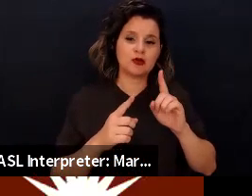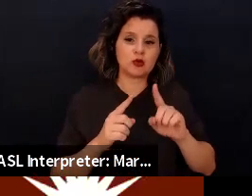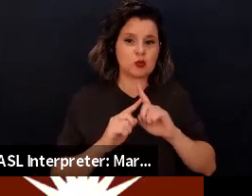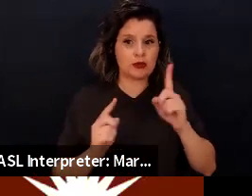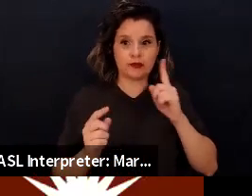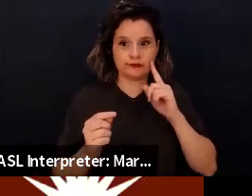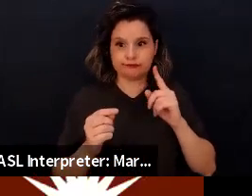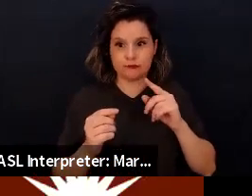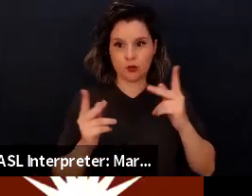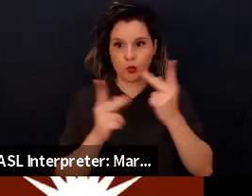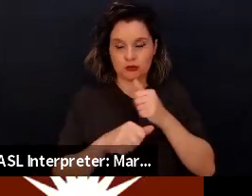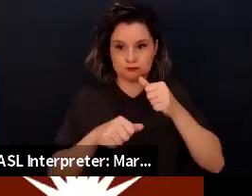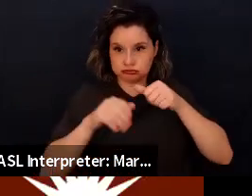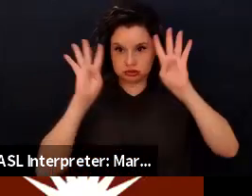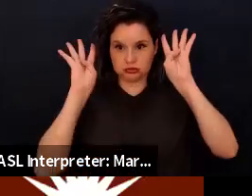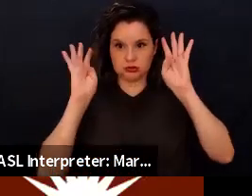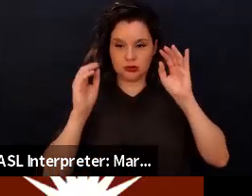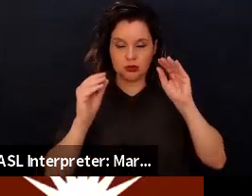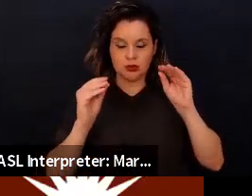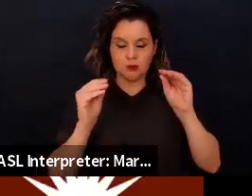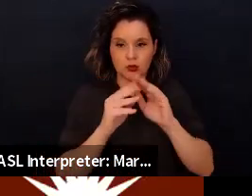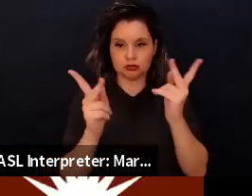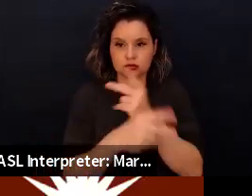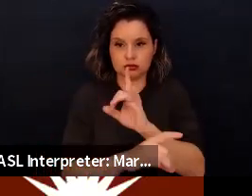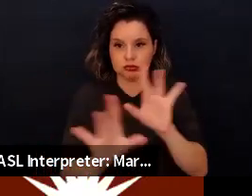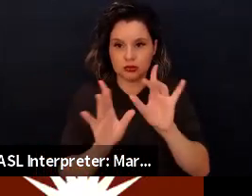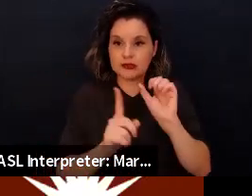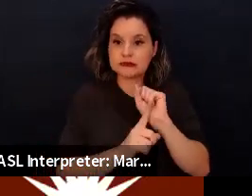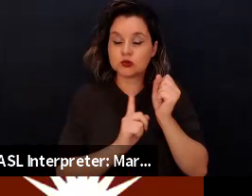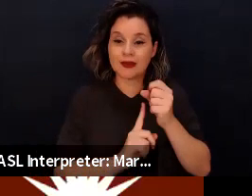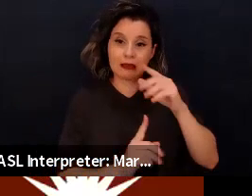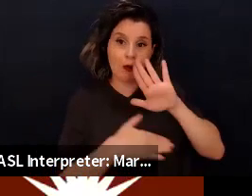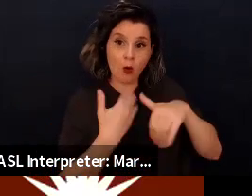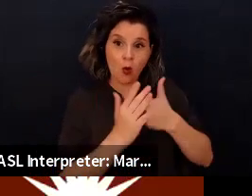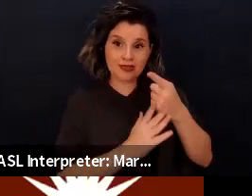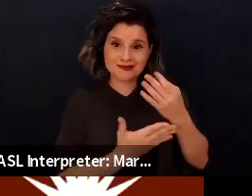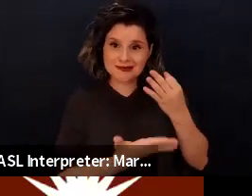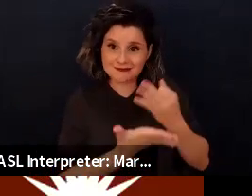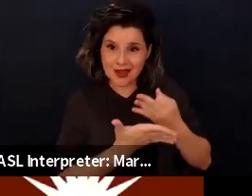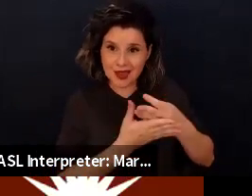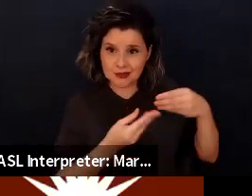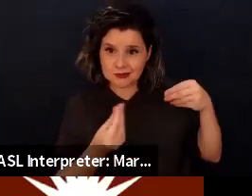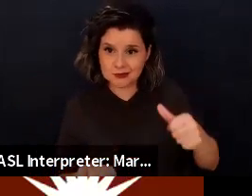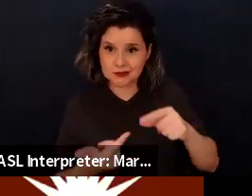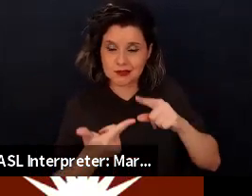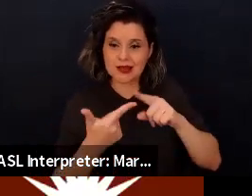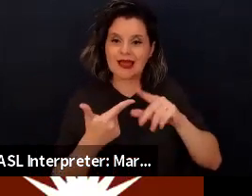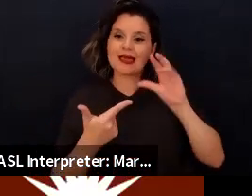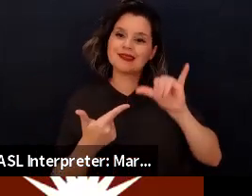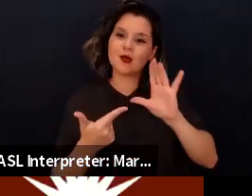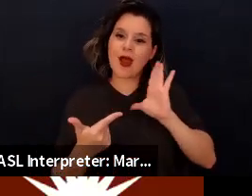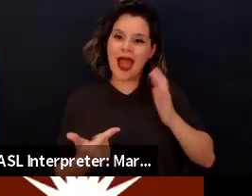espeluznante, diría yo, o lo más indignante de esta situación, que todo este financiamiento se está haciendo con